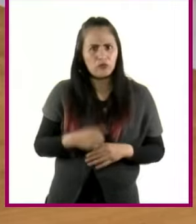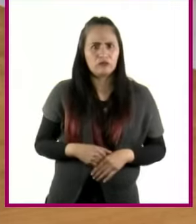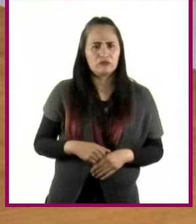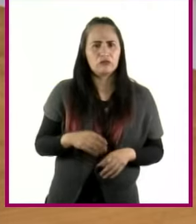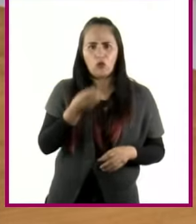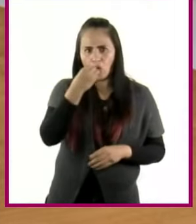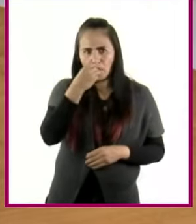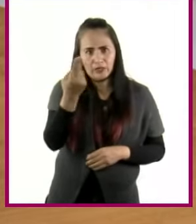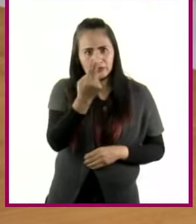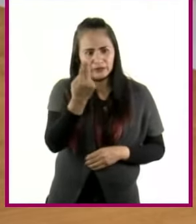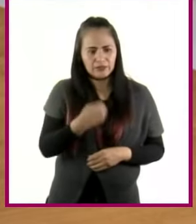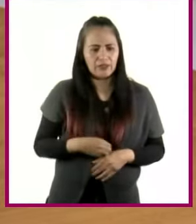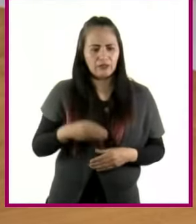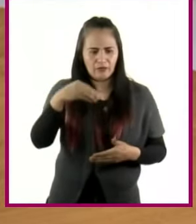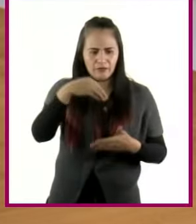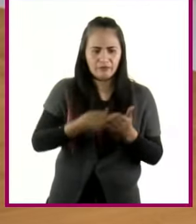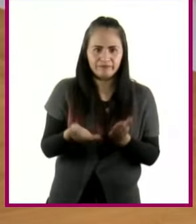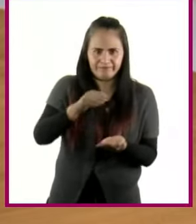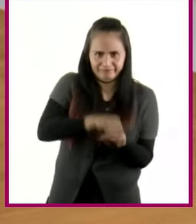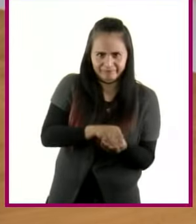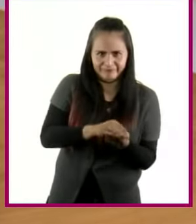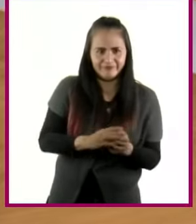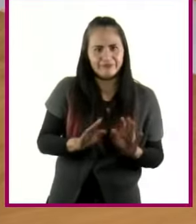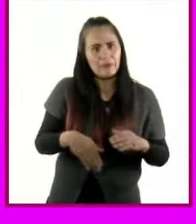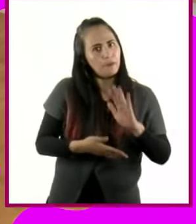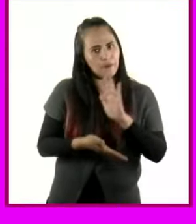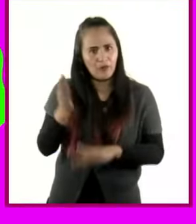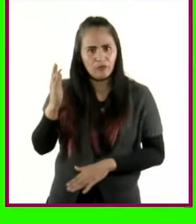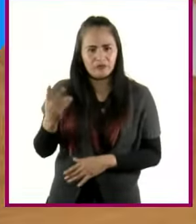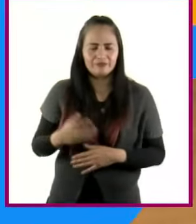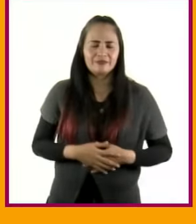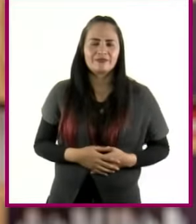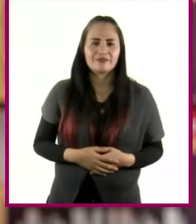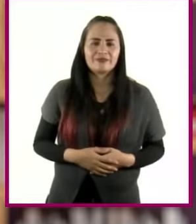a comer. Déjala cierro. Sí. Ya, vámonos. Vámonos.